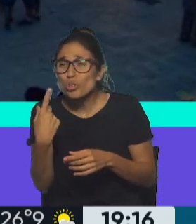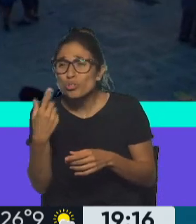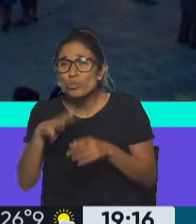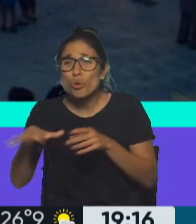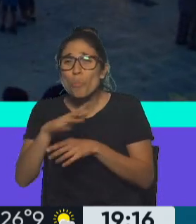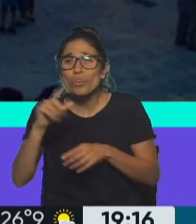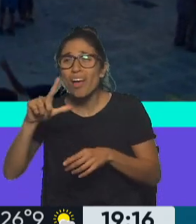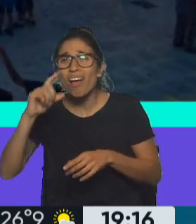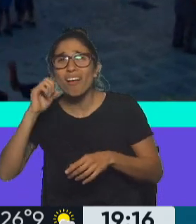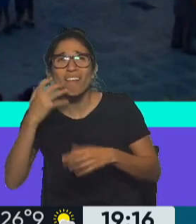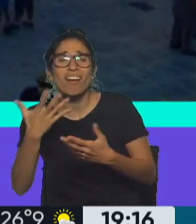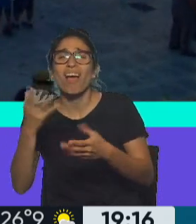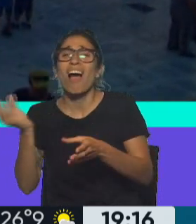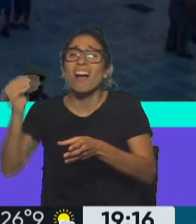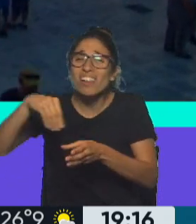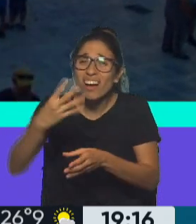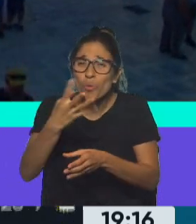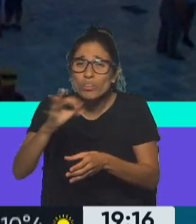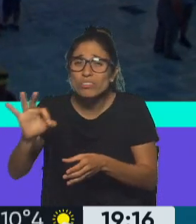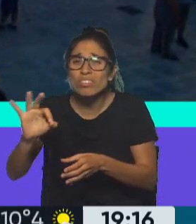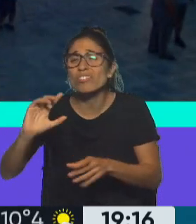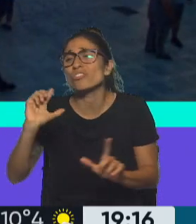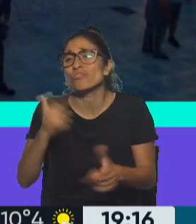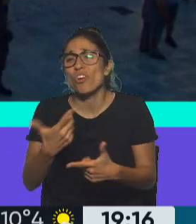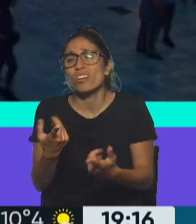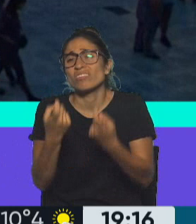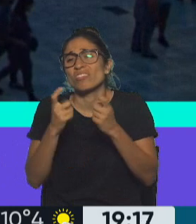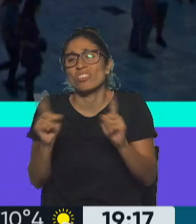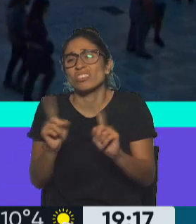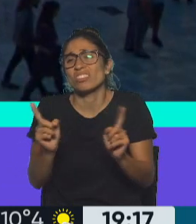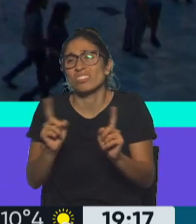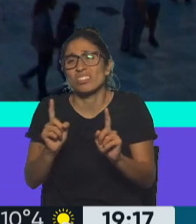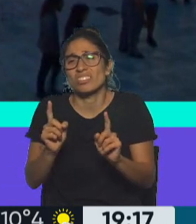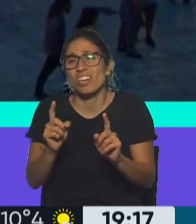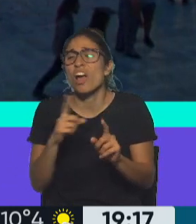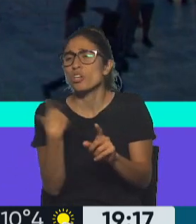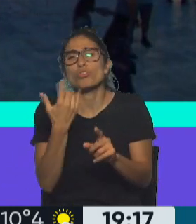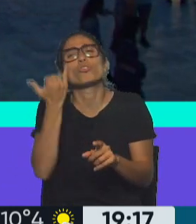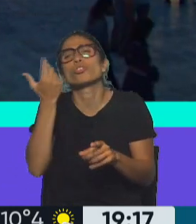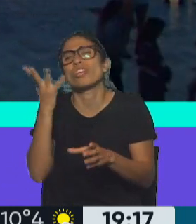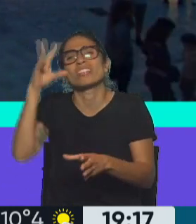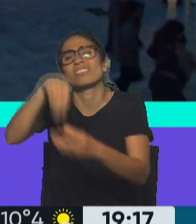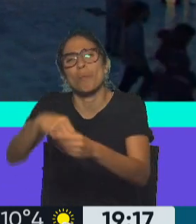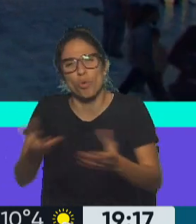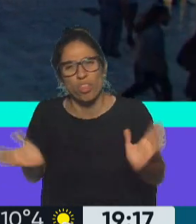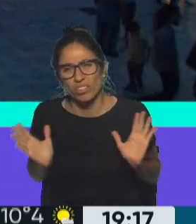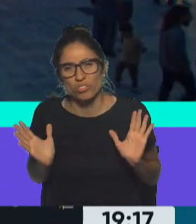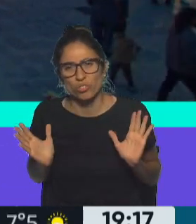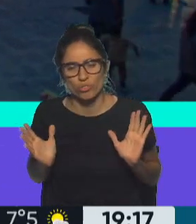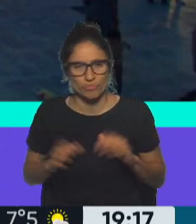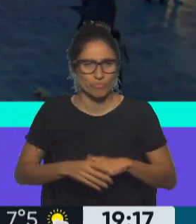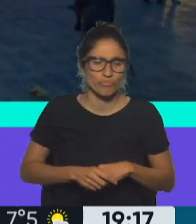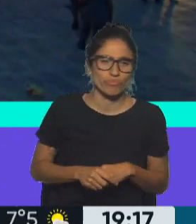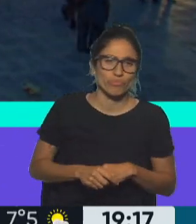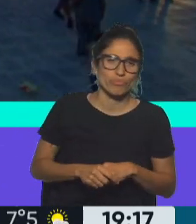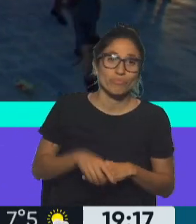incluidos. Tenemos muy poquito tiempo, Alejandro, tenemos que ir a una pausa, pero agradecerte, Alejandro. También lo pueden escuchar en Dicho y Hecho en Radio 10, que comenzaste hace